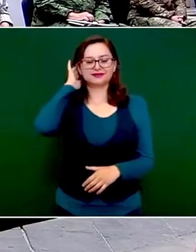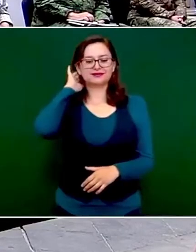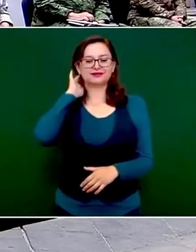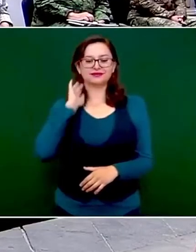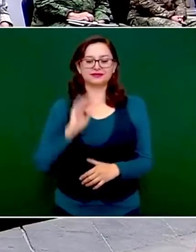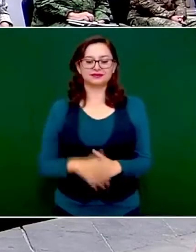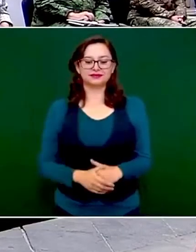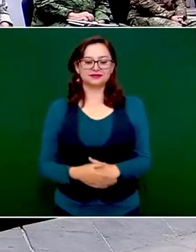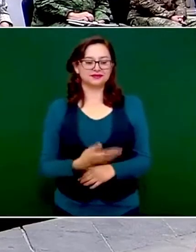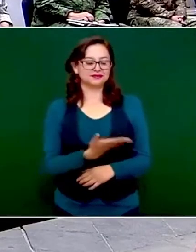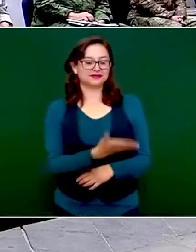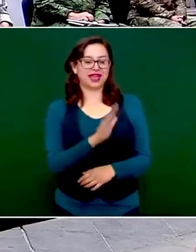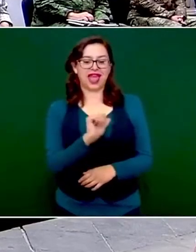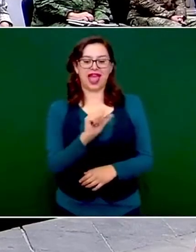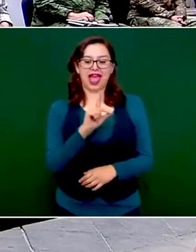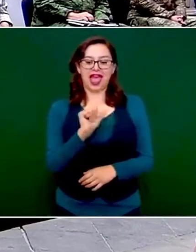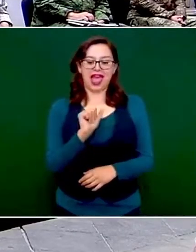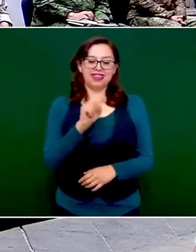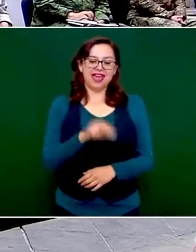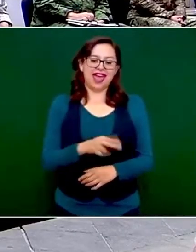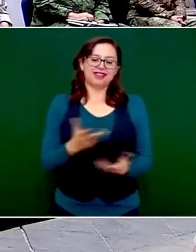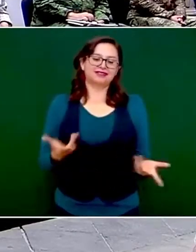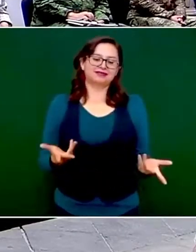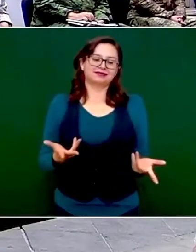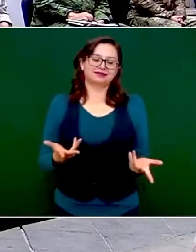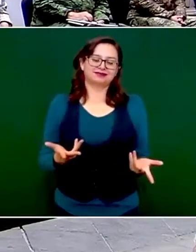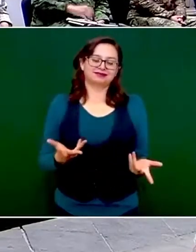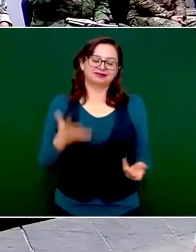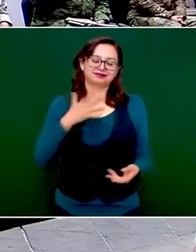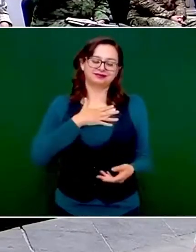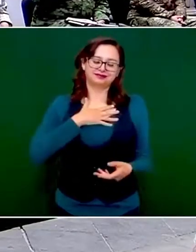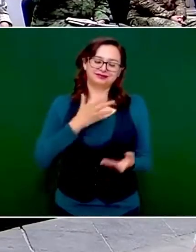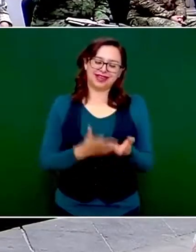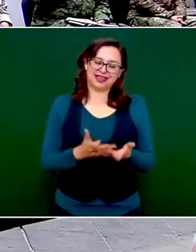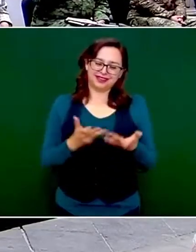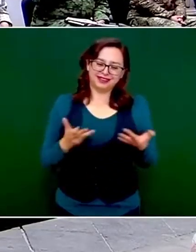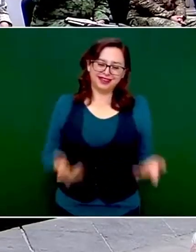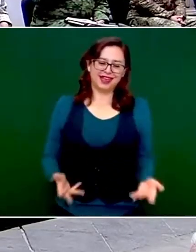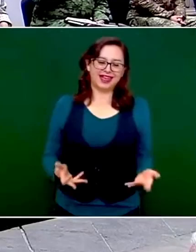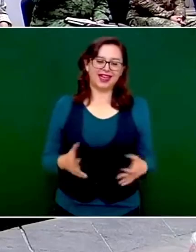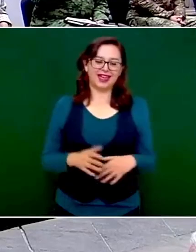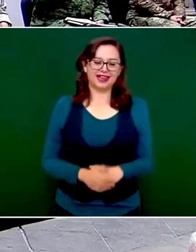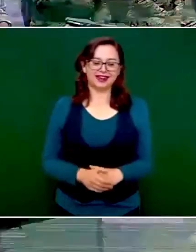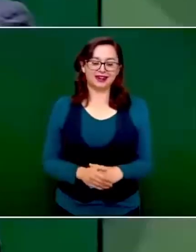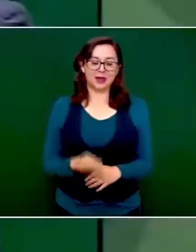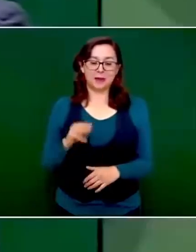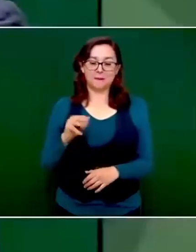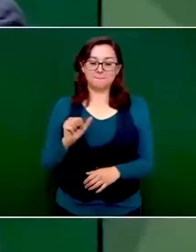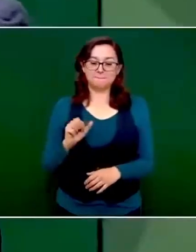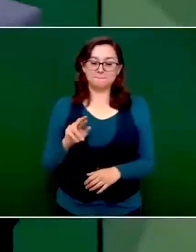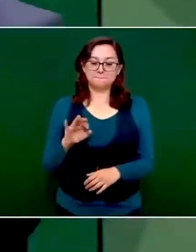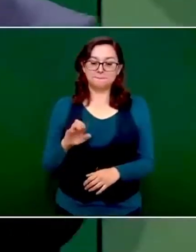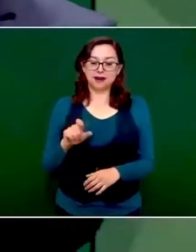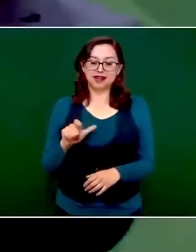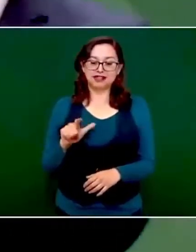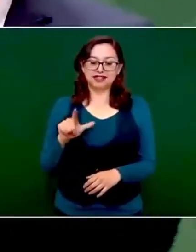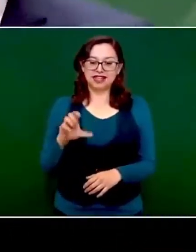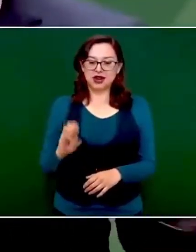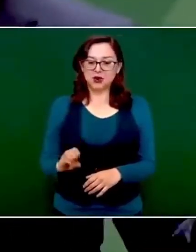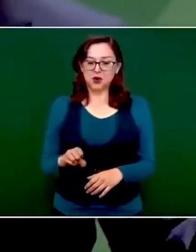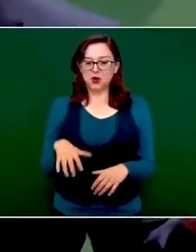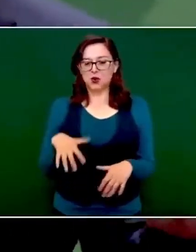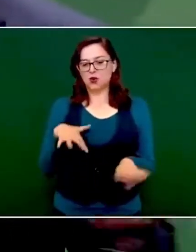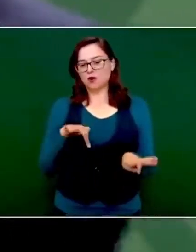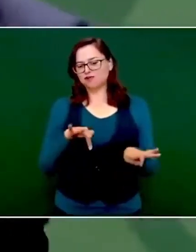imagínense, es mi paisano, Marcelo, está haciendo un